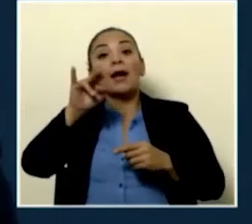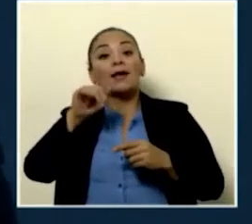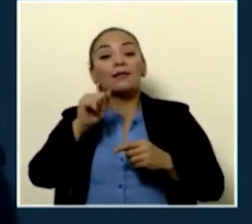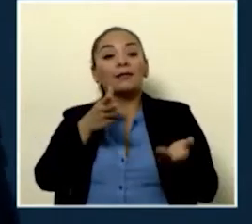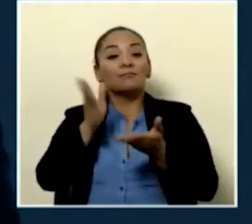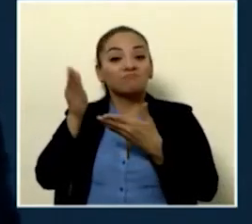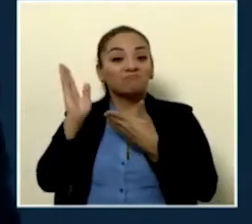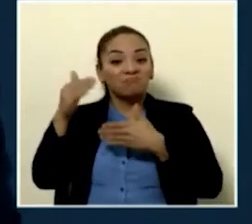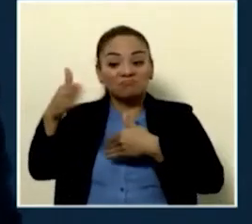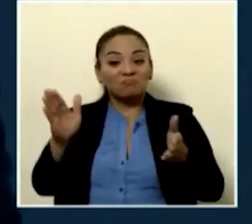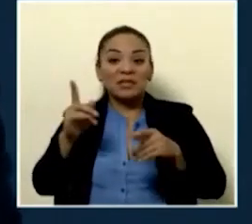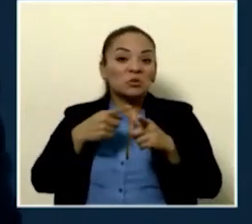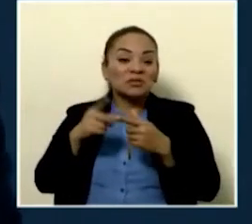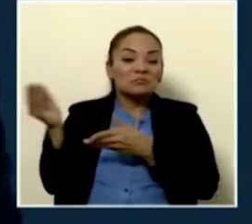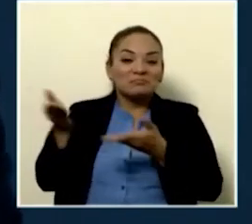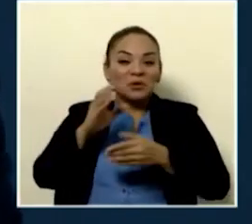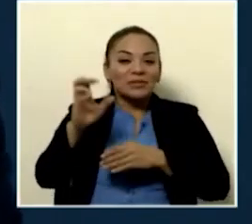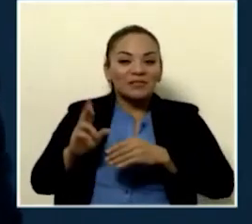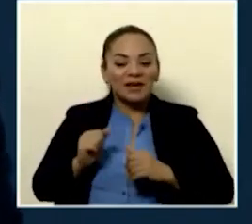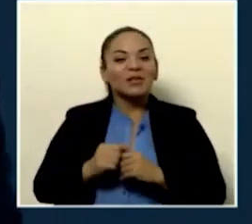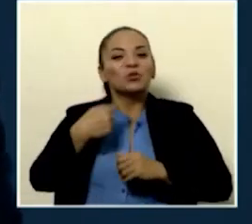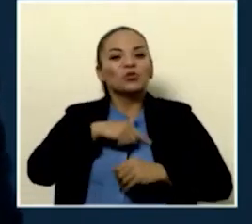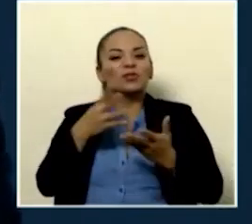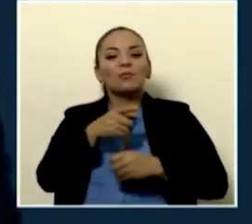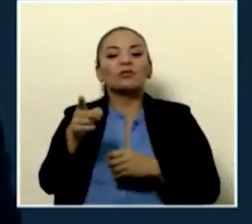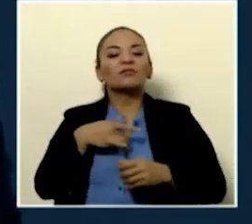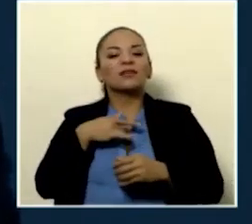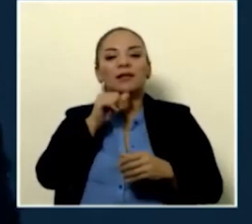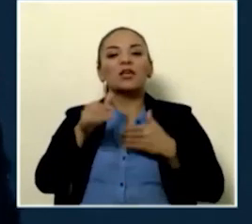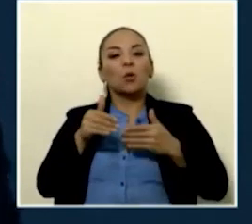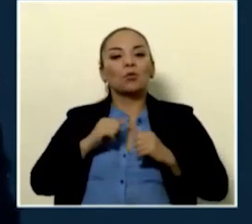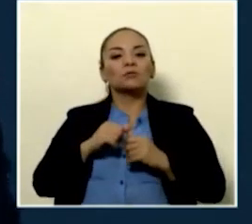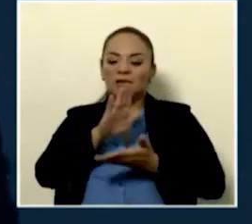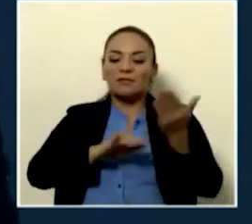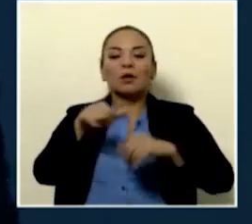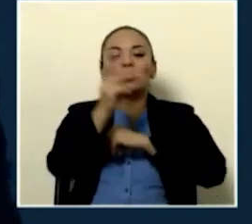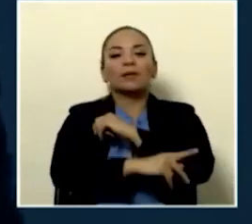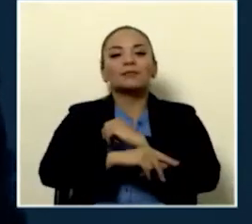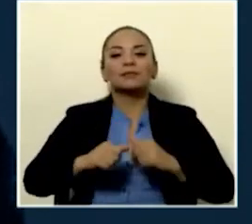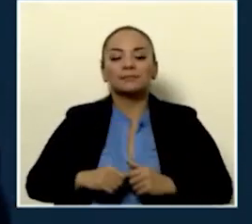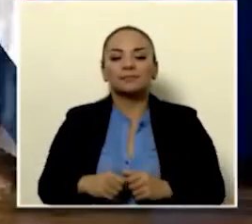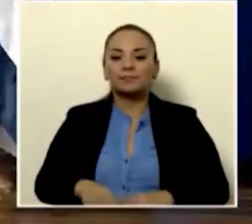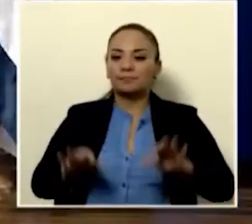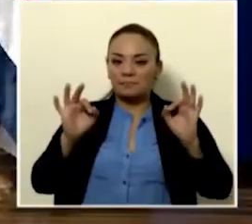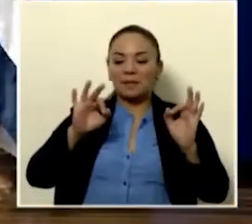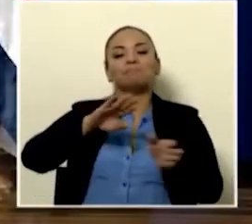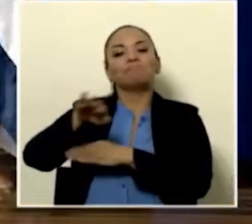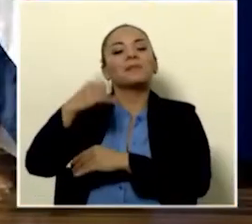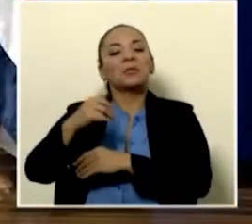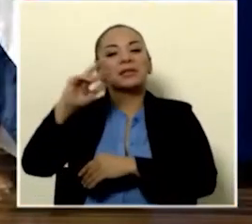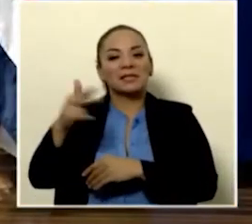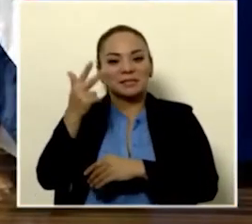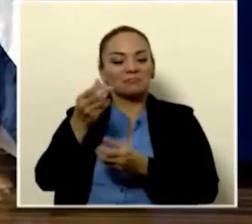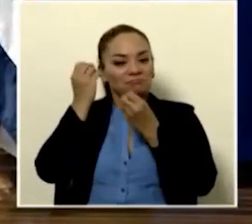qué traerla a Costa Rica. Y lo que queremos es incomodarlos, que se vayan a otra parte. Muchas gracias. Para el tercer anuncio, llamamos también